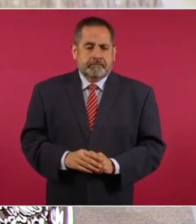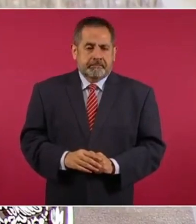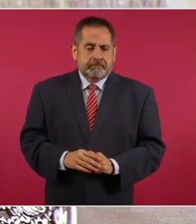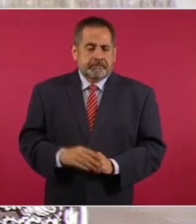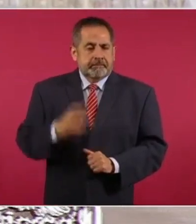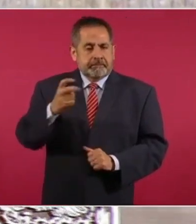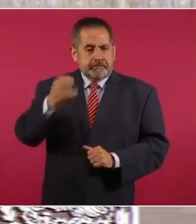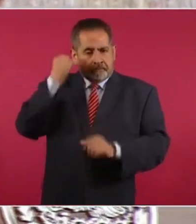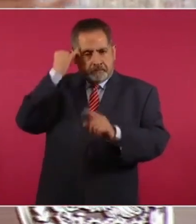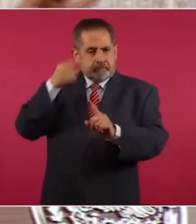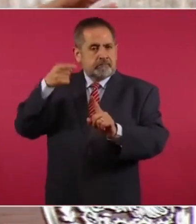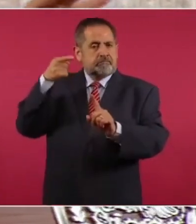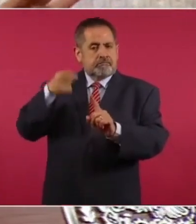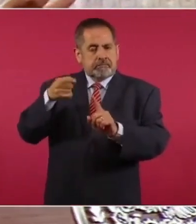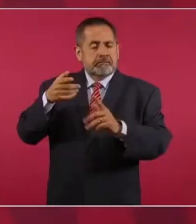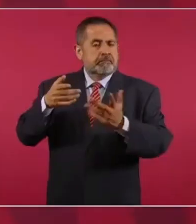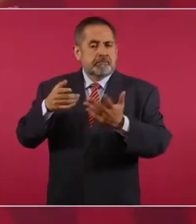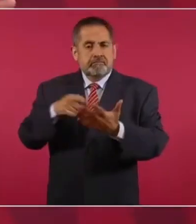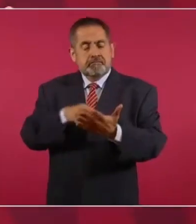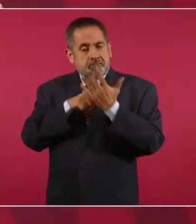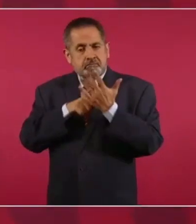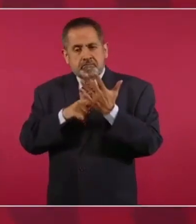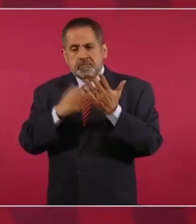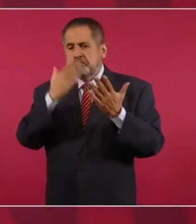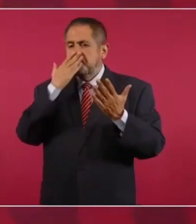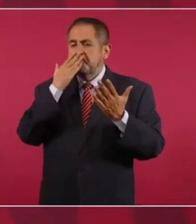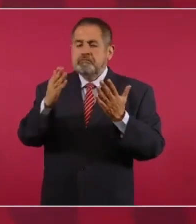En ese sentido, fue un ejemplo